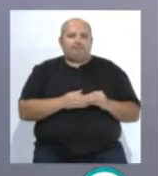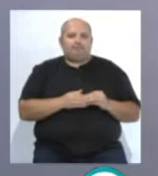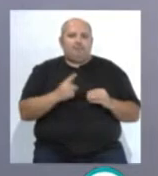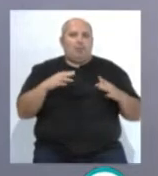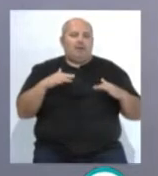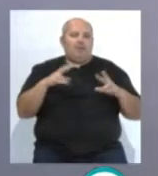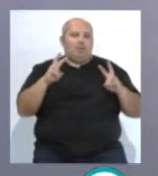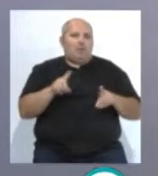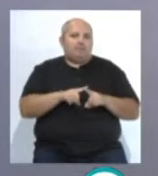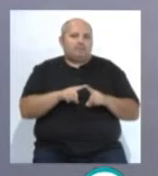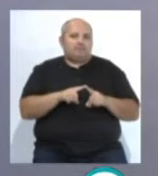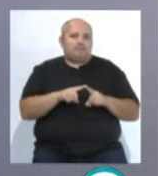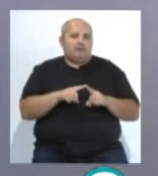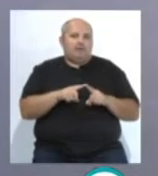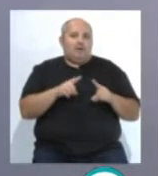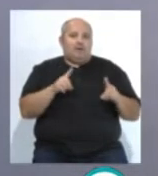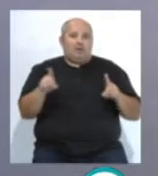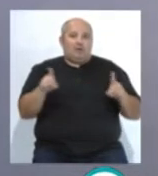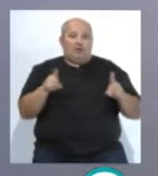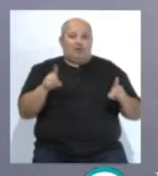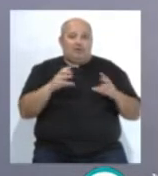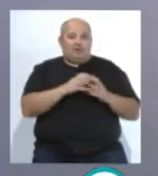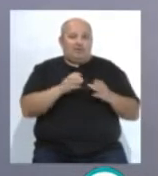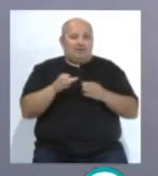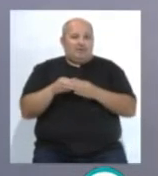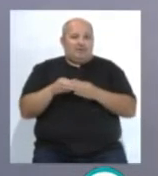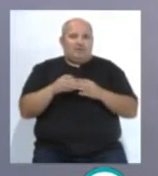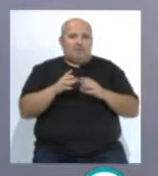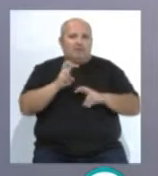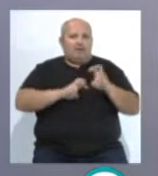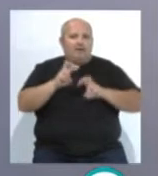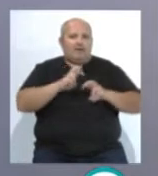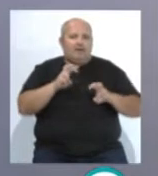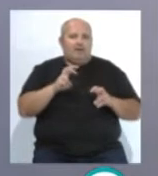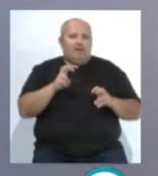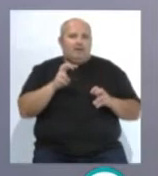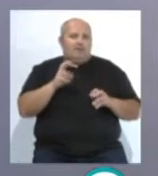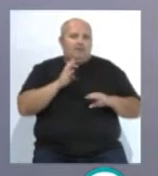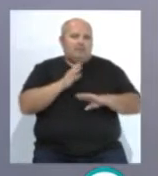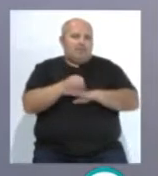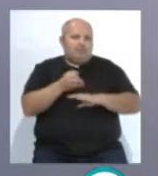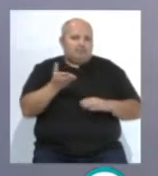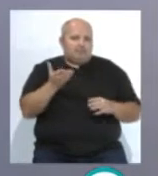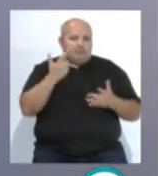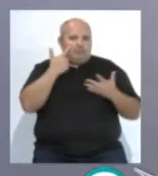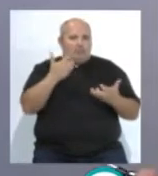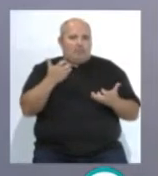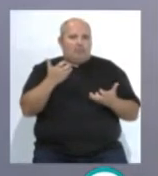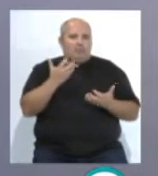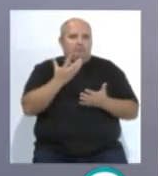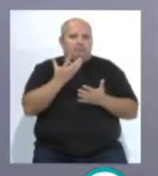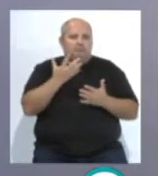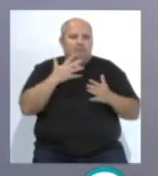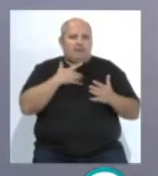Y un partido en donde ninguno de los dos equipos desde el principio fue a por él descaradamente, ¿no? Yo creo que empezaron a ver cómo